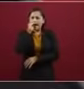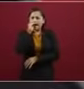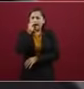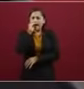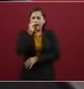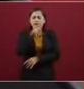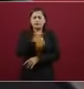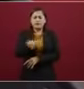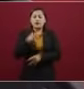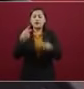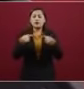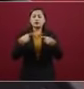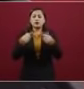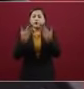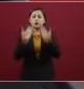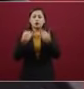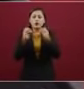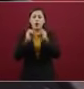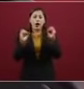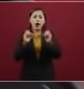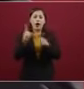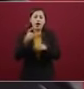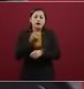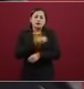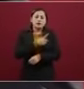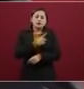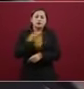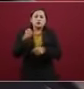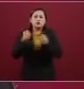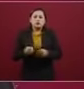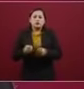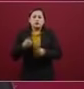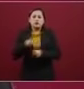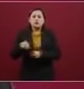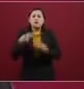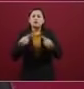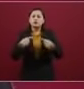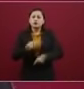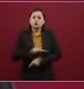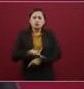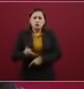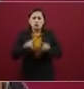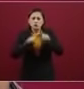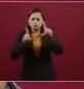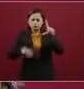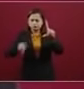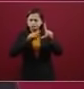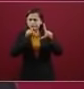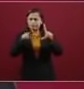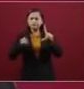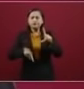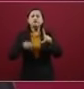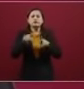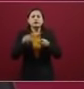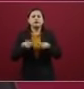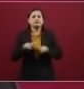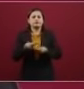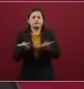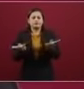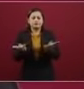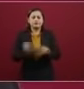son derechohabientes, a la población abierta, a la gente más pobre del país. Entonces, sí